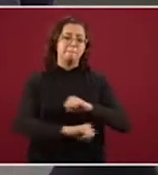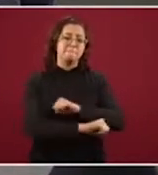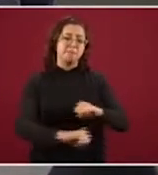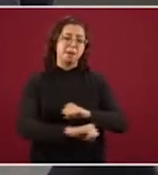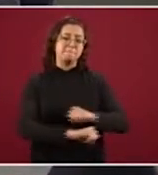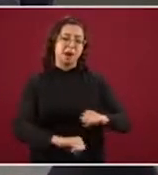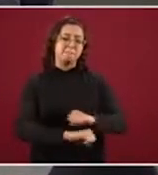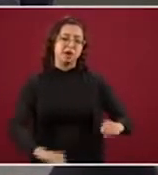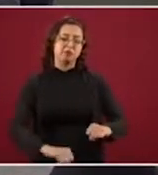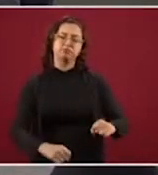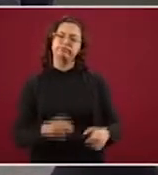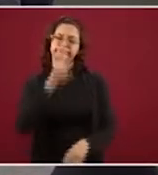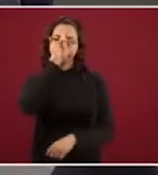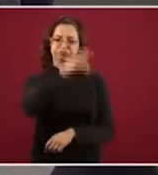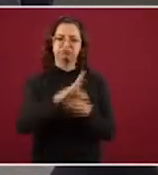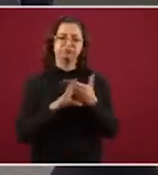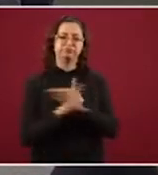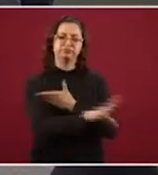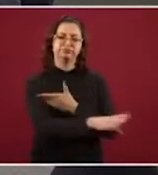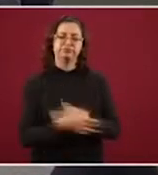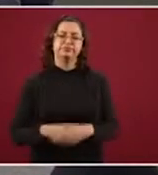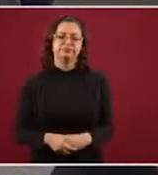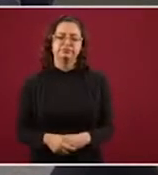técnica del fracking.